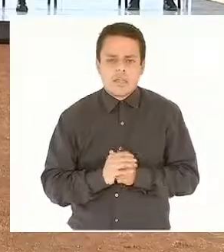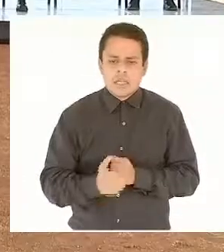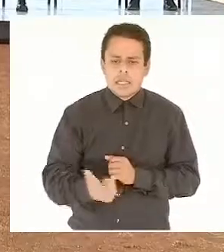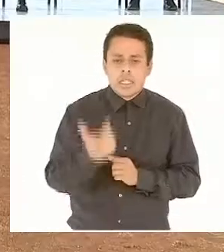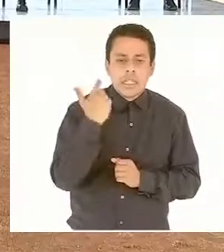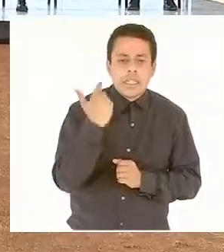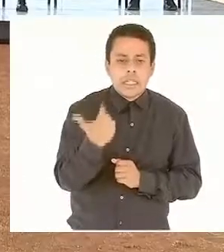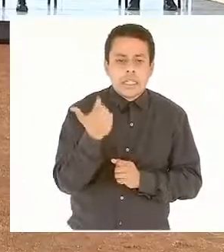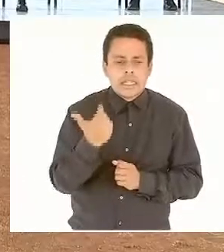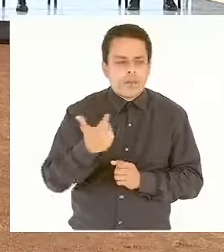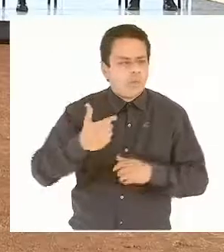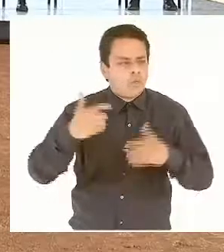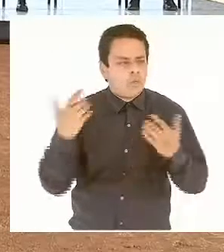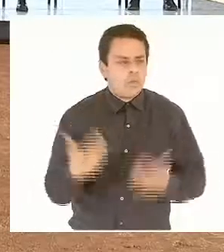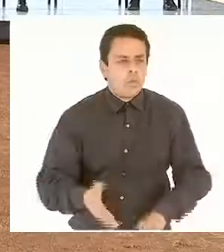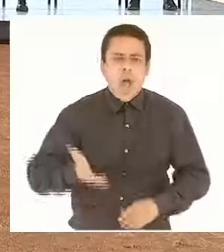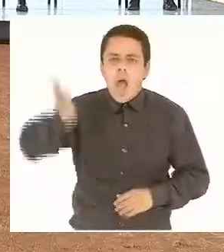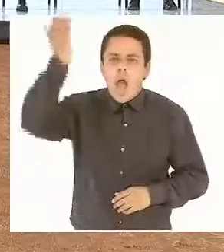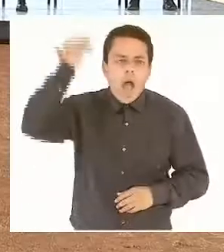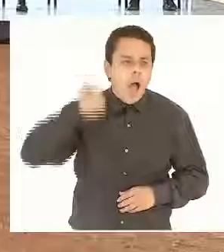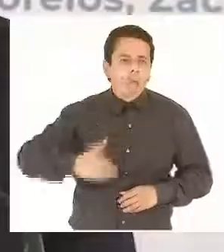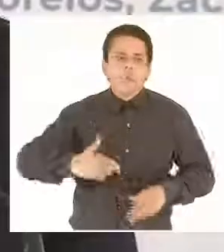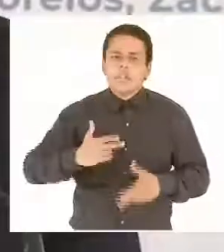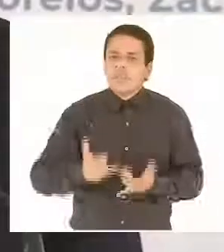cifra récord,